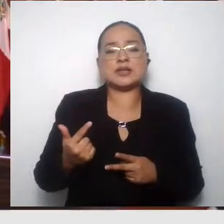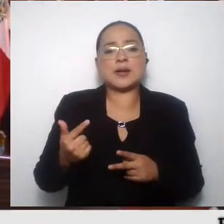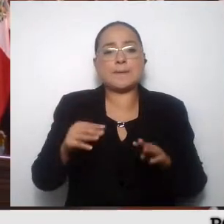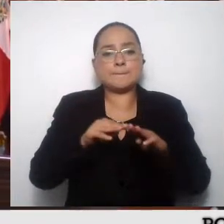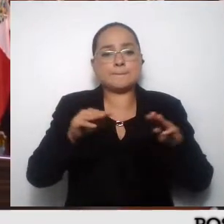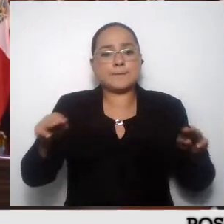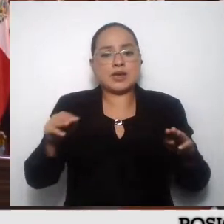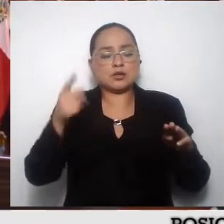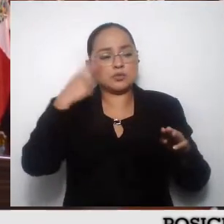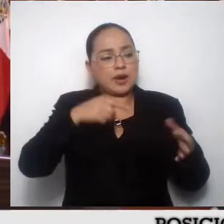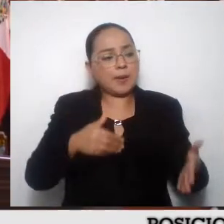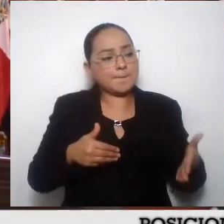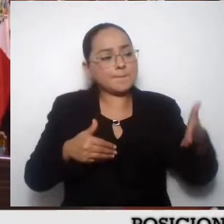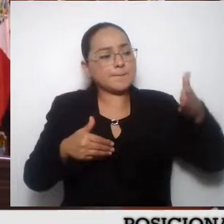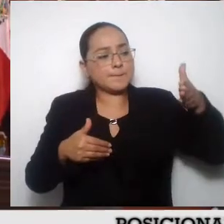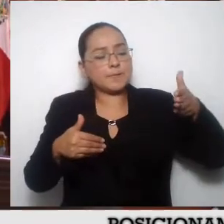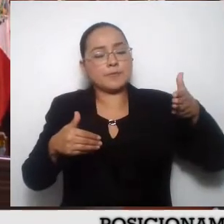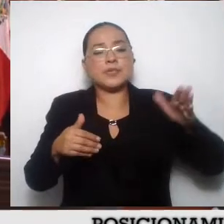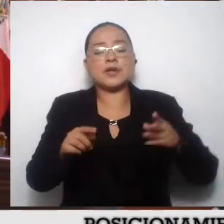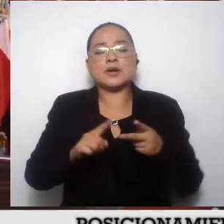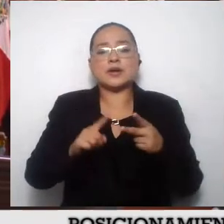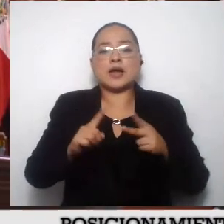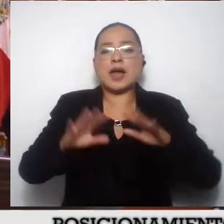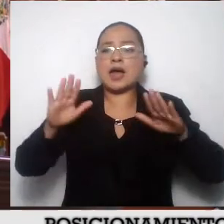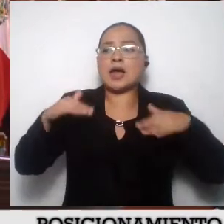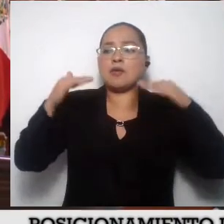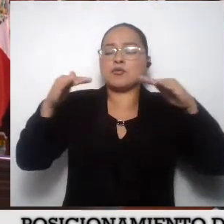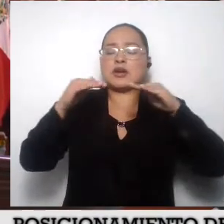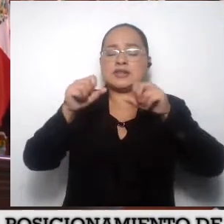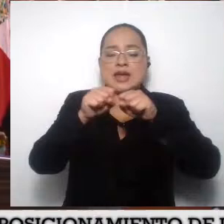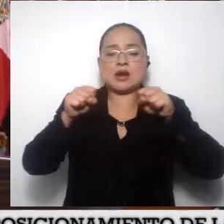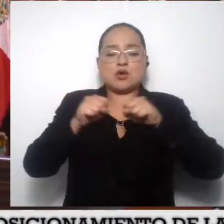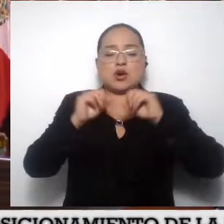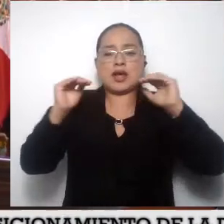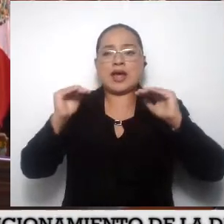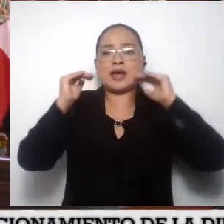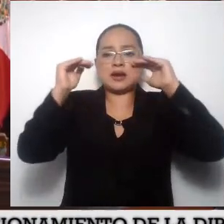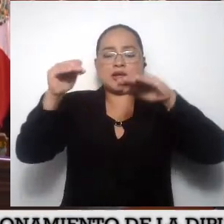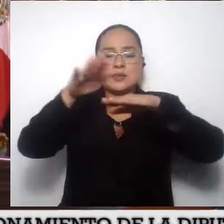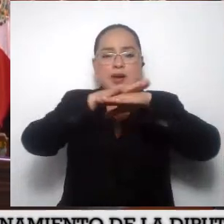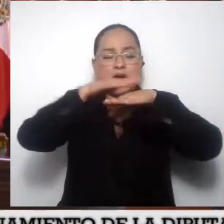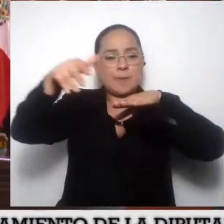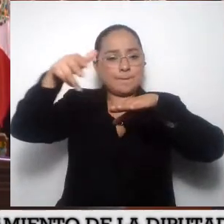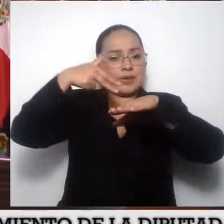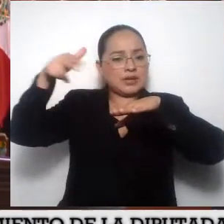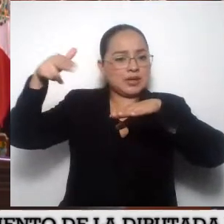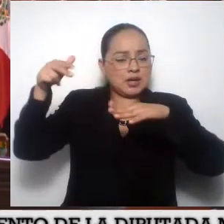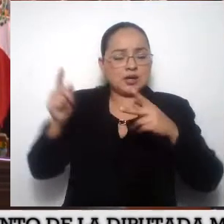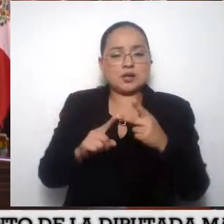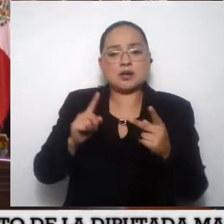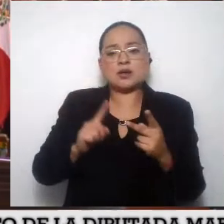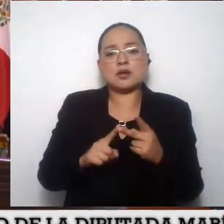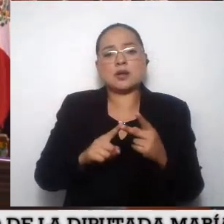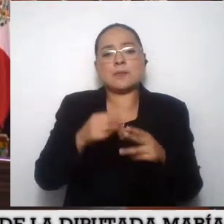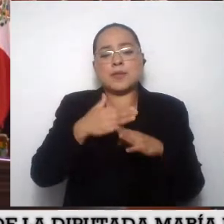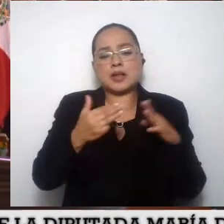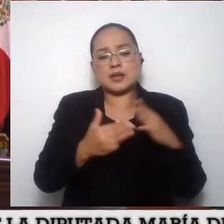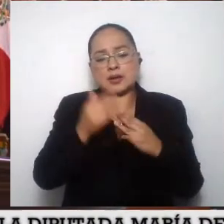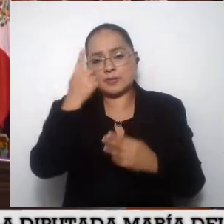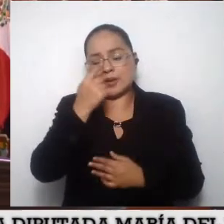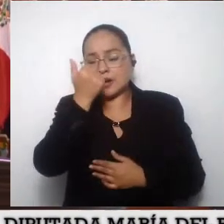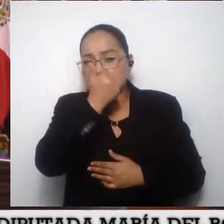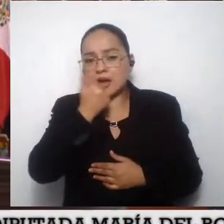malla. Impermeabilización en techos de las aulas, mobiliario para alumnos, porque con el que cuentan